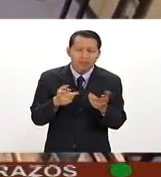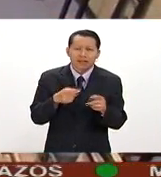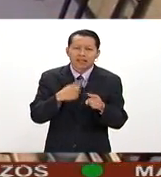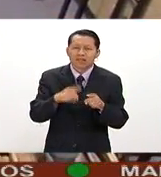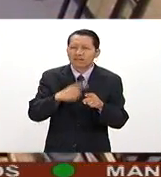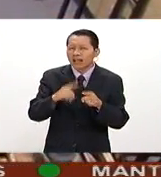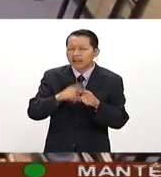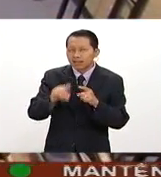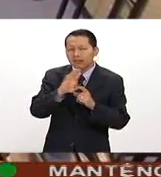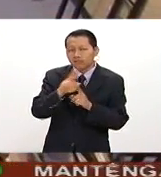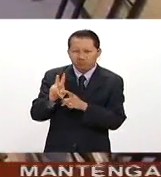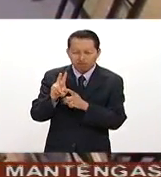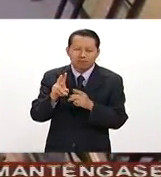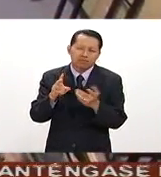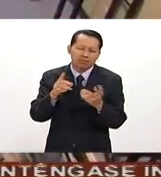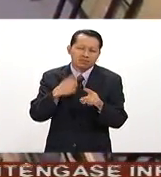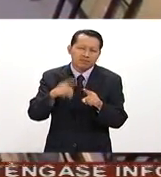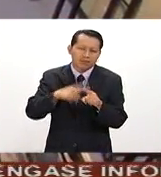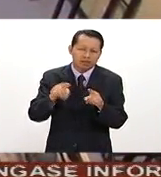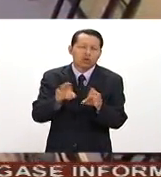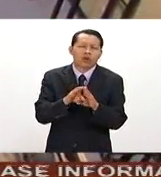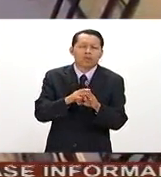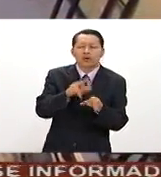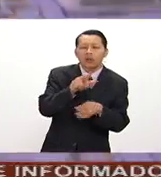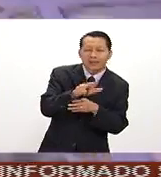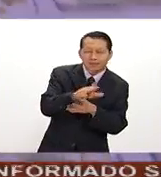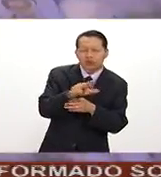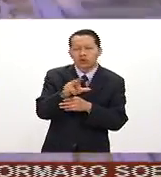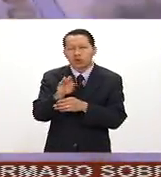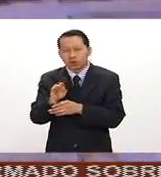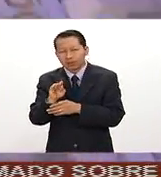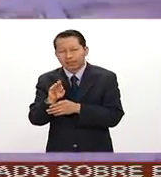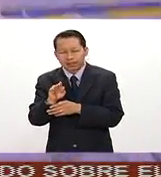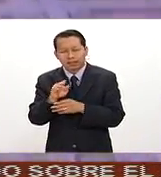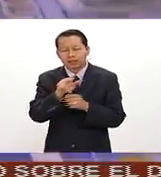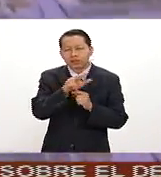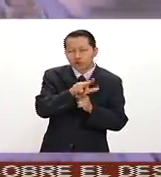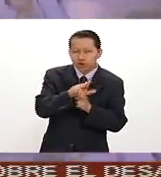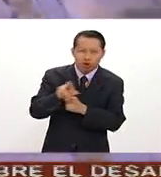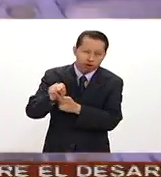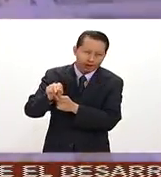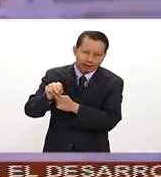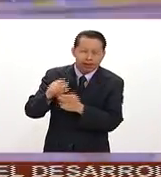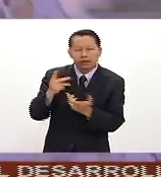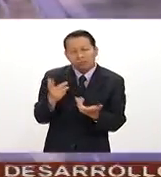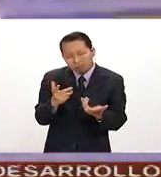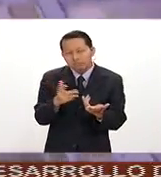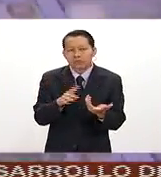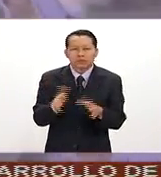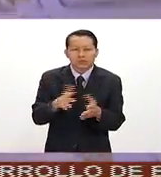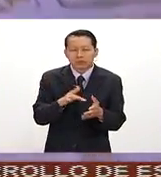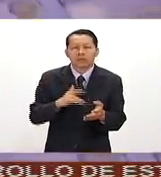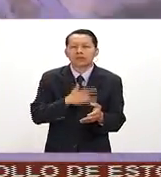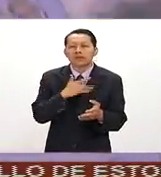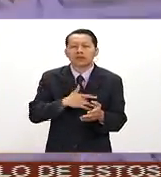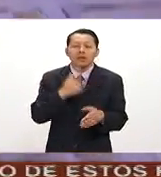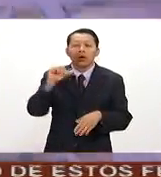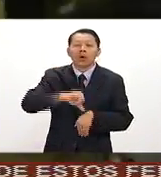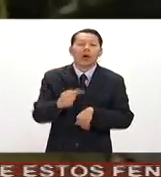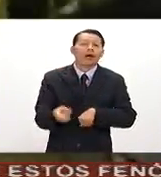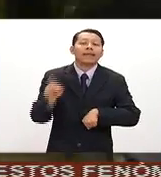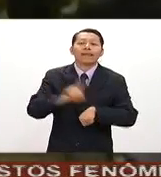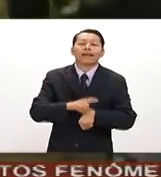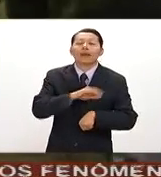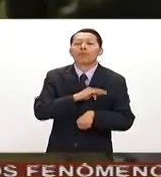Andaba ya en 18.80. Yo esperaría que el día de hoy veamos, pues probablemente que se mantengan